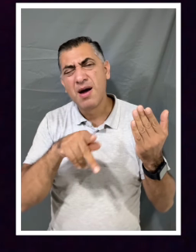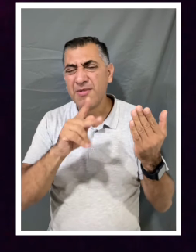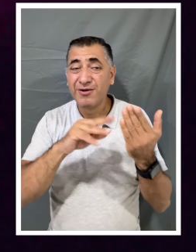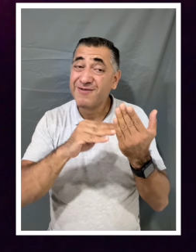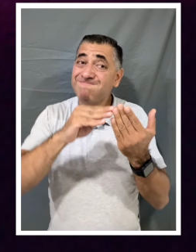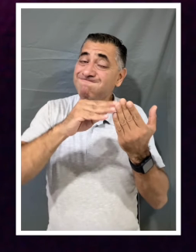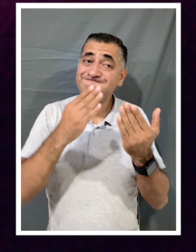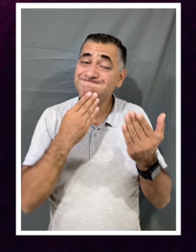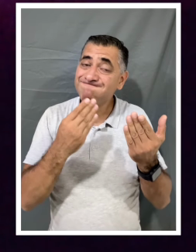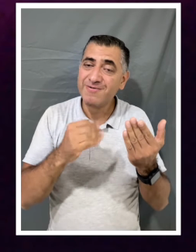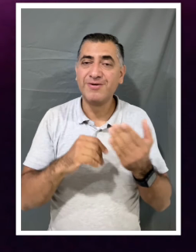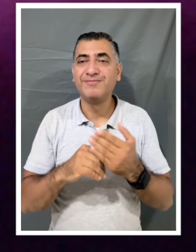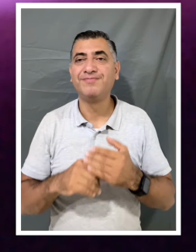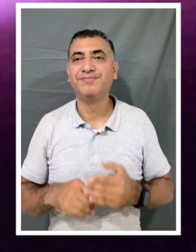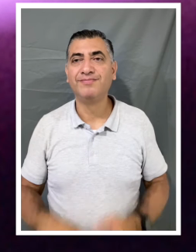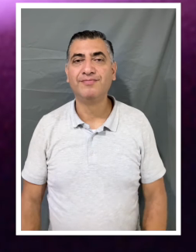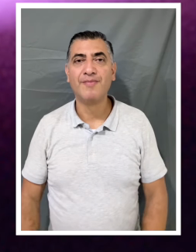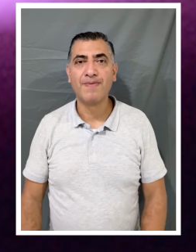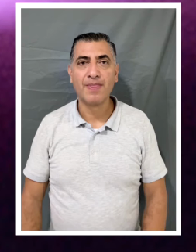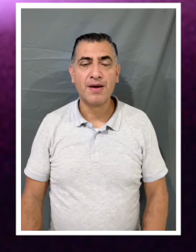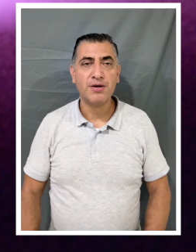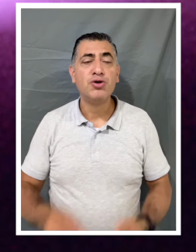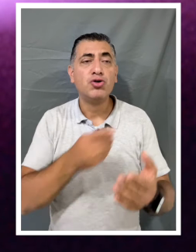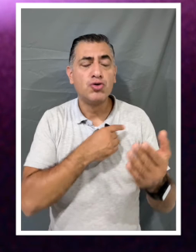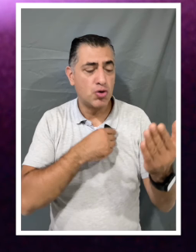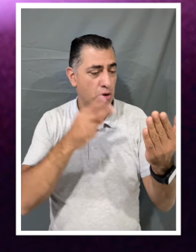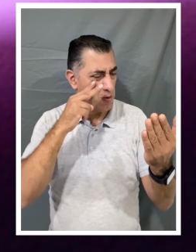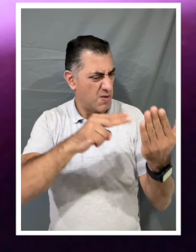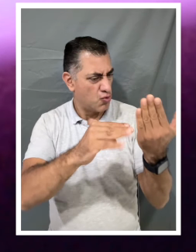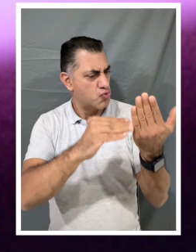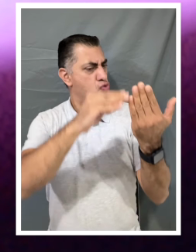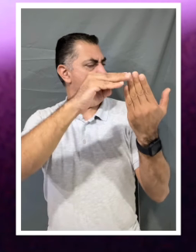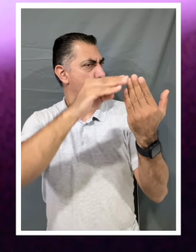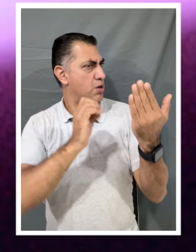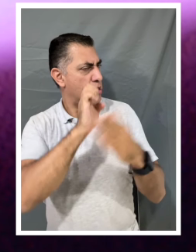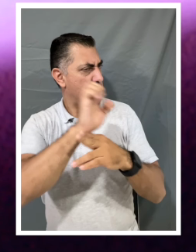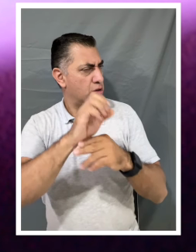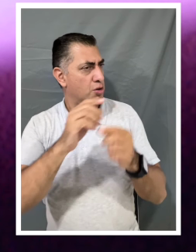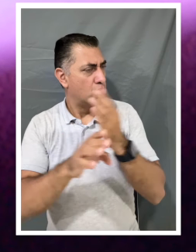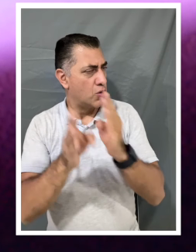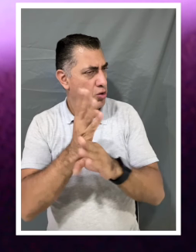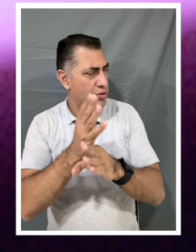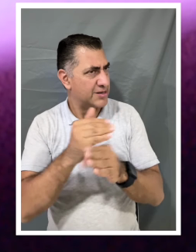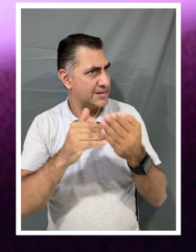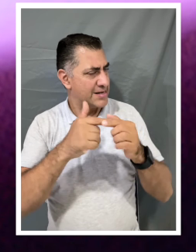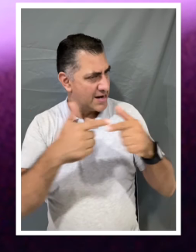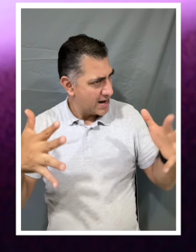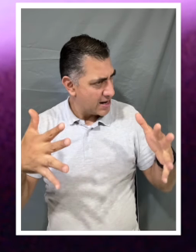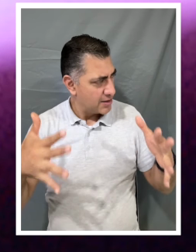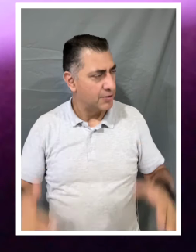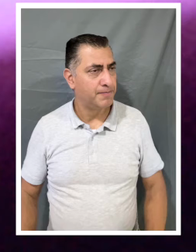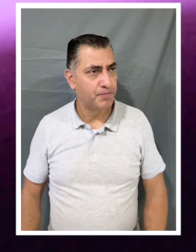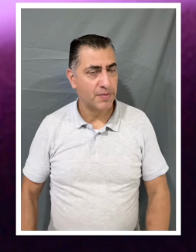tampoco son son brillantes tampoco hacen cosas grandiosas Si nos enfocamos en las fortalezas vamos a hacer cosas grandiosas y estamos hablando